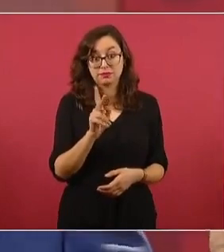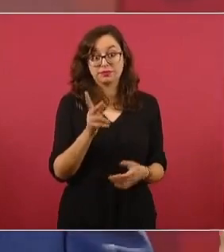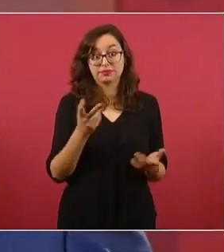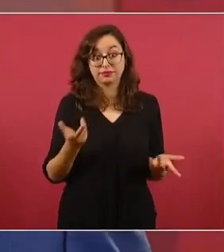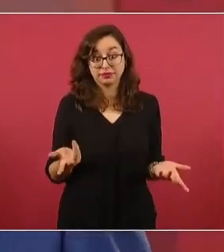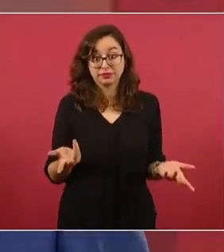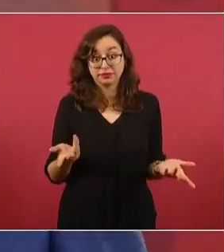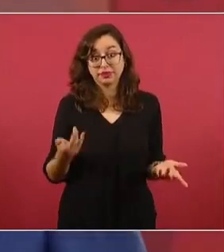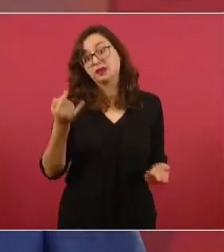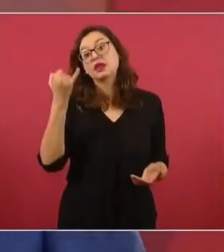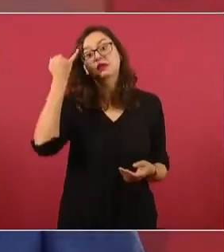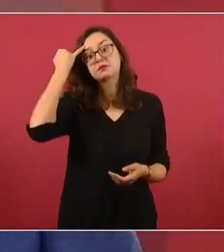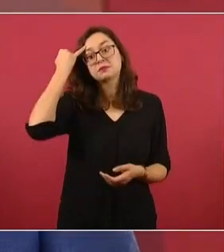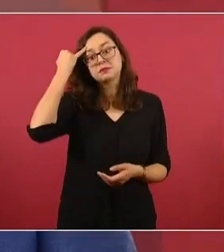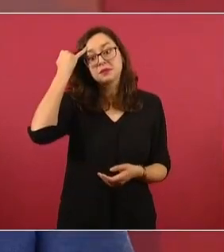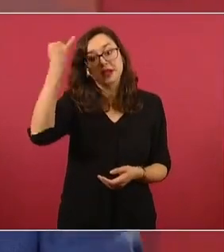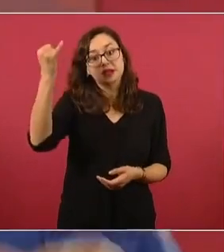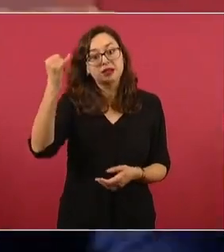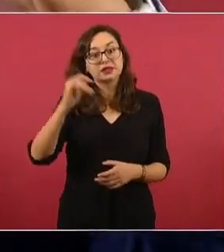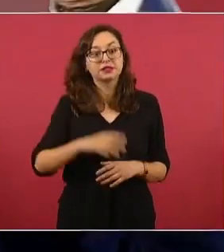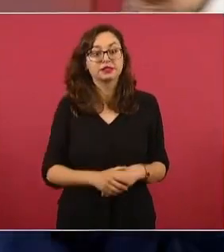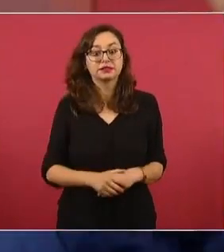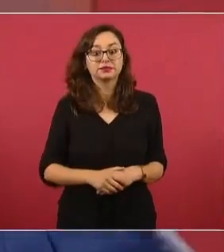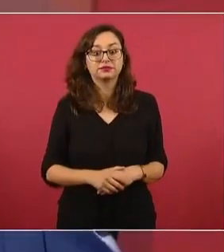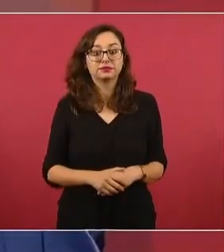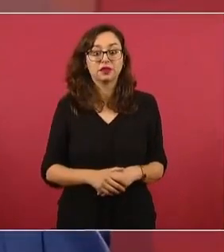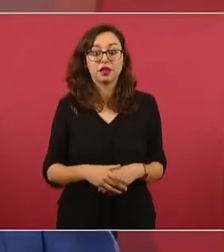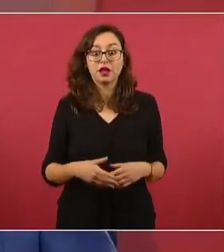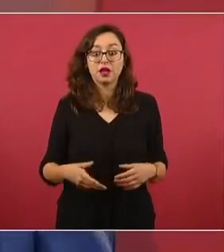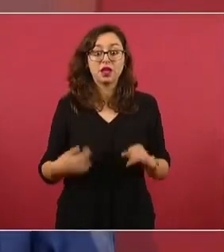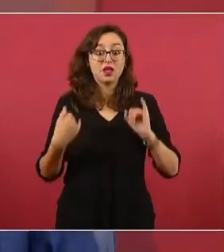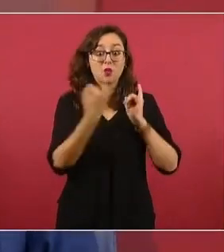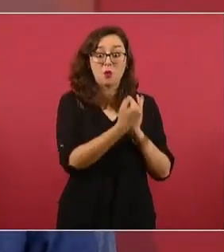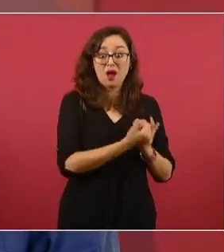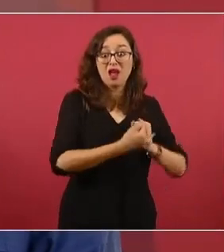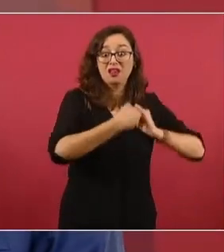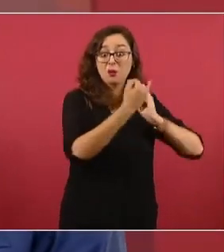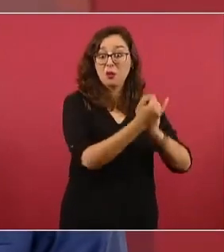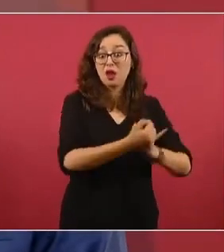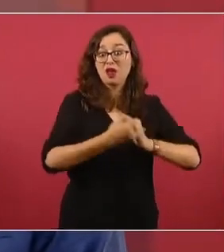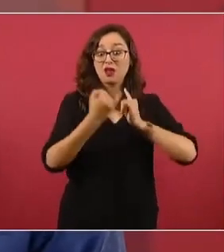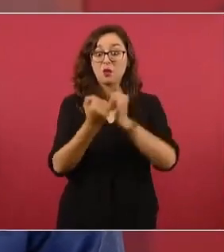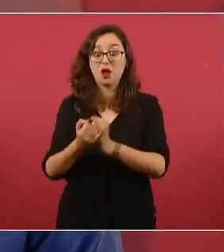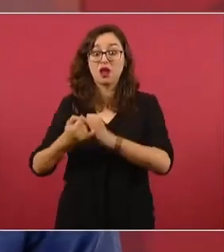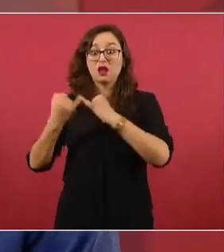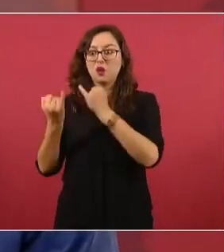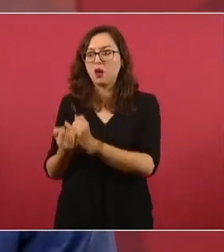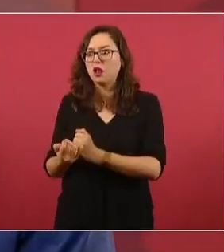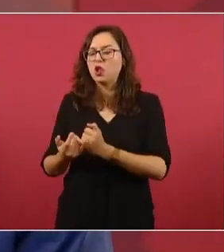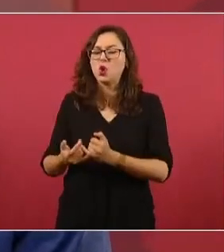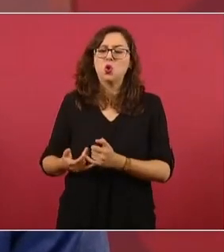imagínense ustedes, lo hacemos de manera generalizada,